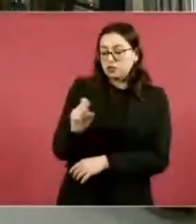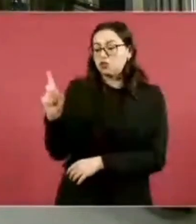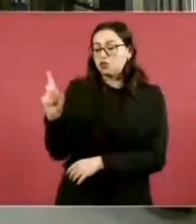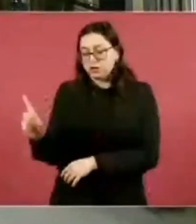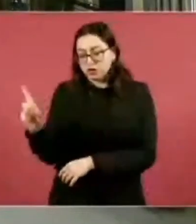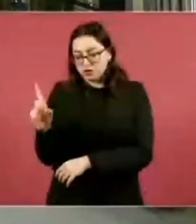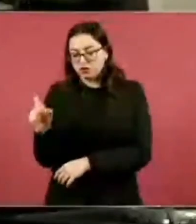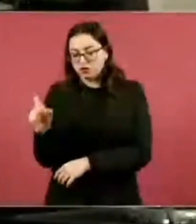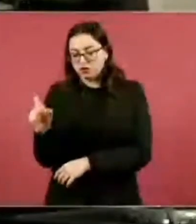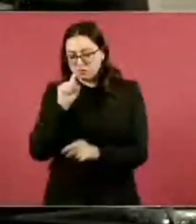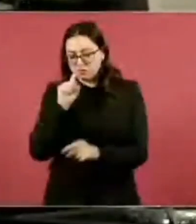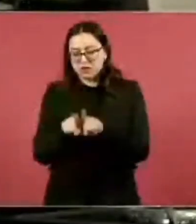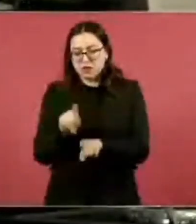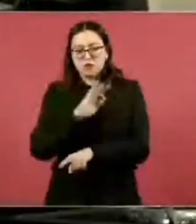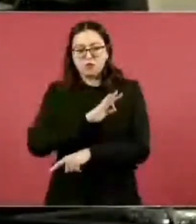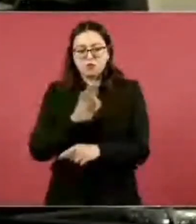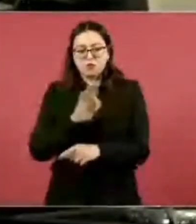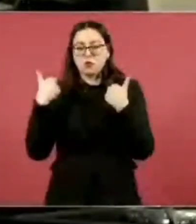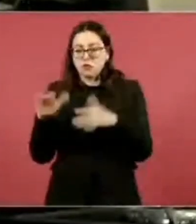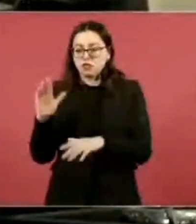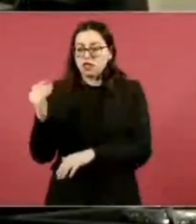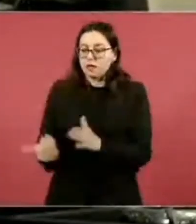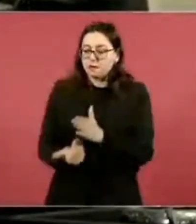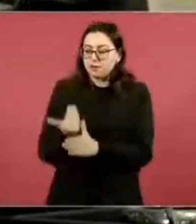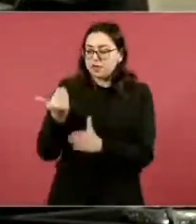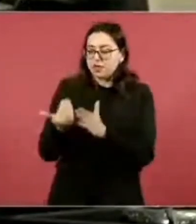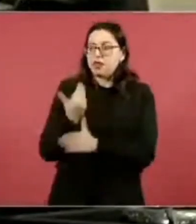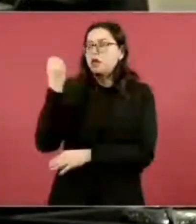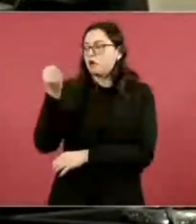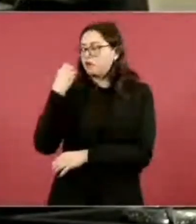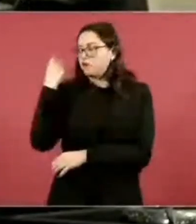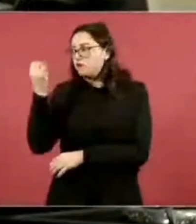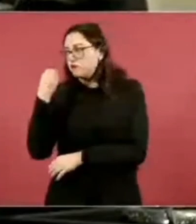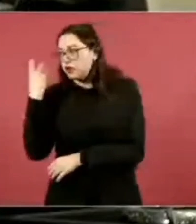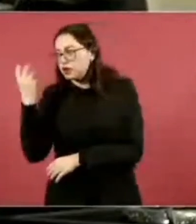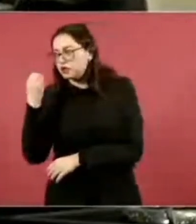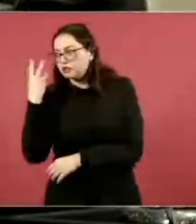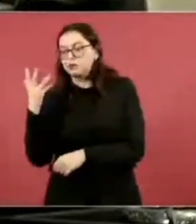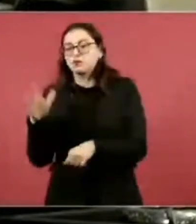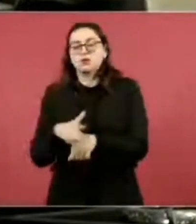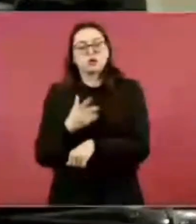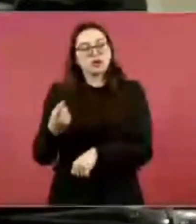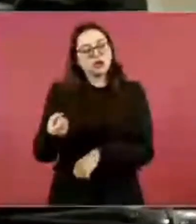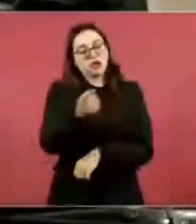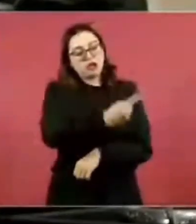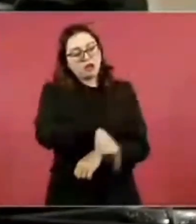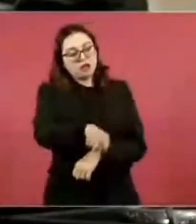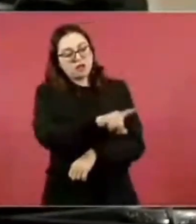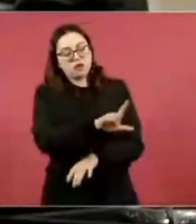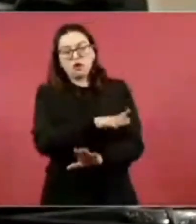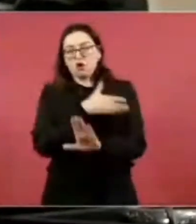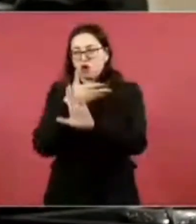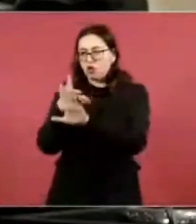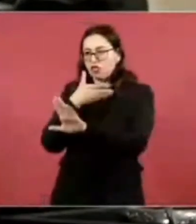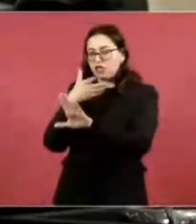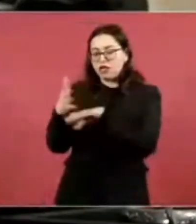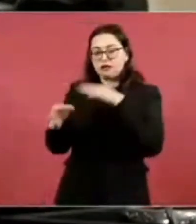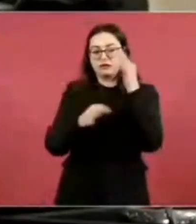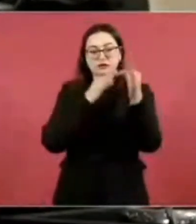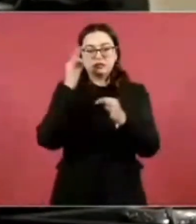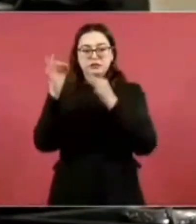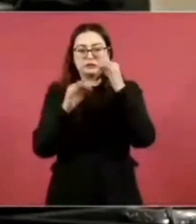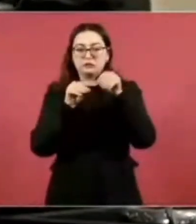los opositores aprovechan esos días para seguir sus campañas de manipulación y desinformación. Así dijo, si no